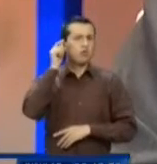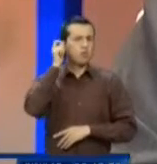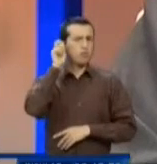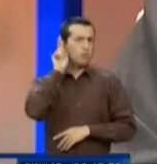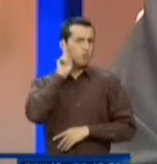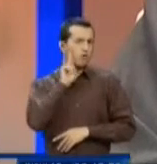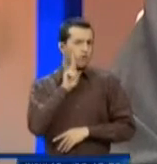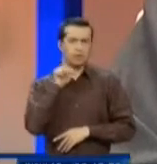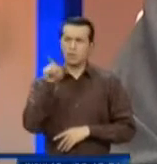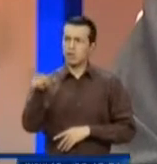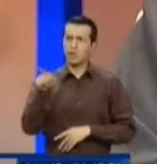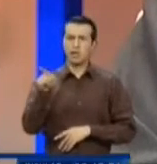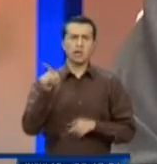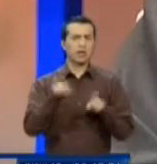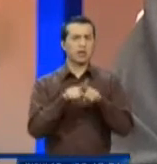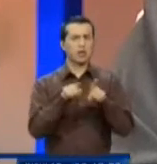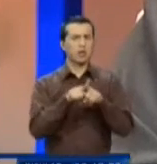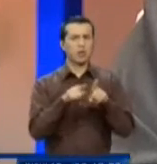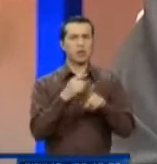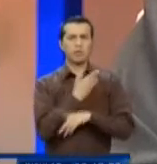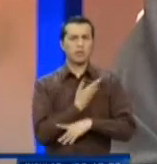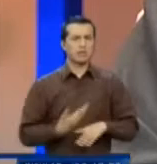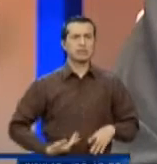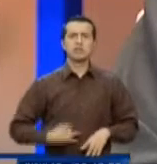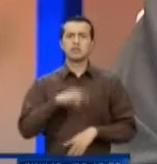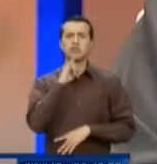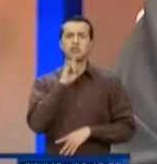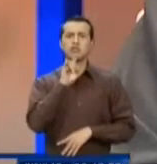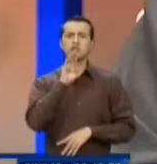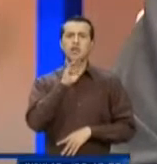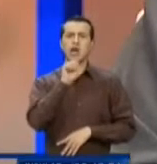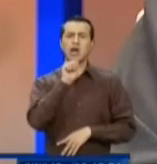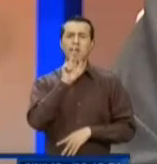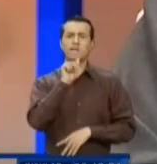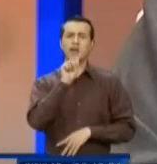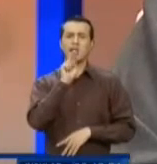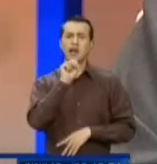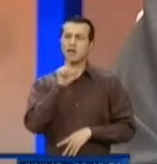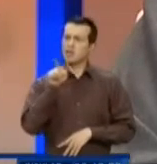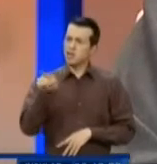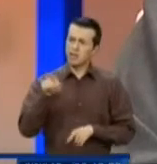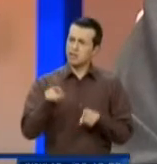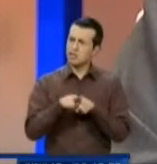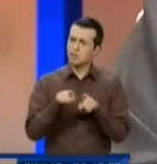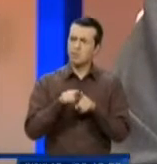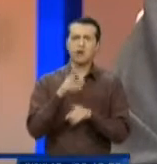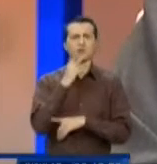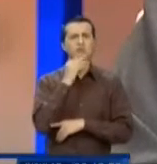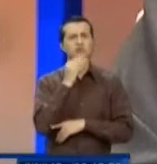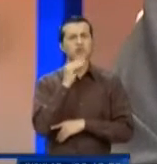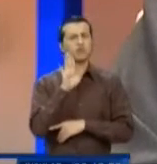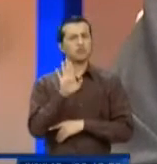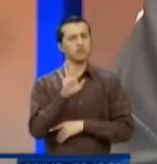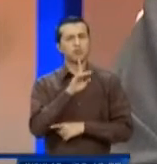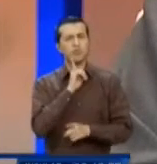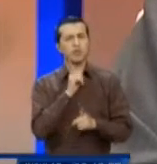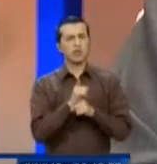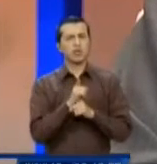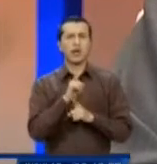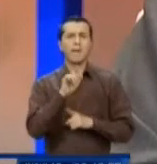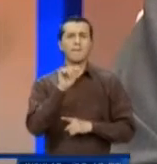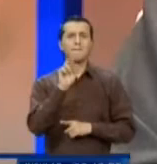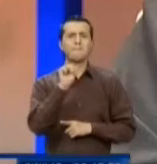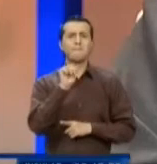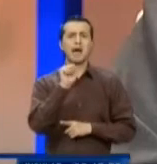de Abraham Lincoln. Él tiene algo en su alma y corazón de Eloy Alfaro. Él tiene algo en su alma y corazón de Martin Luther